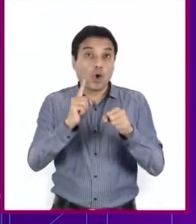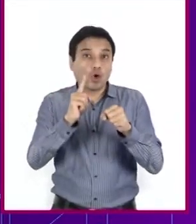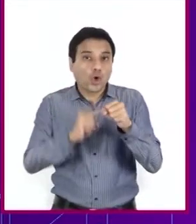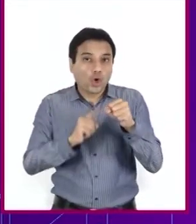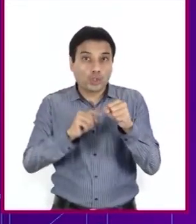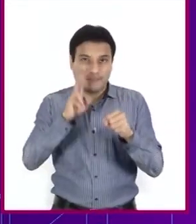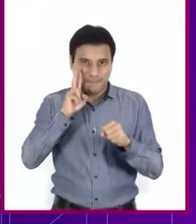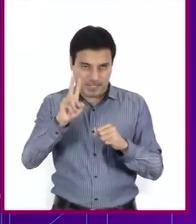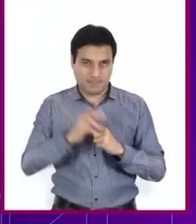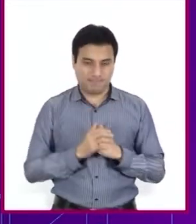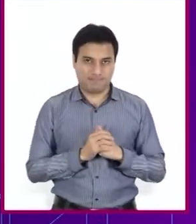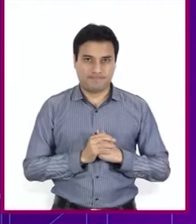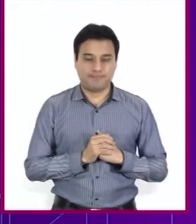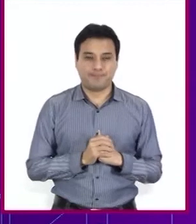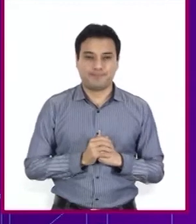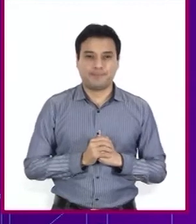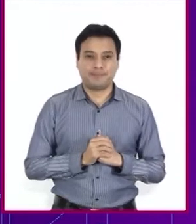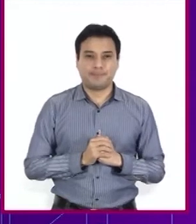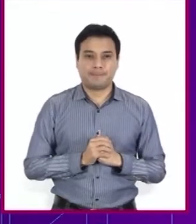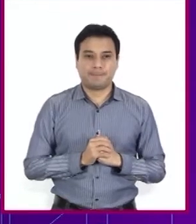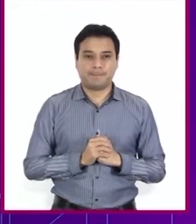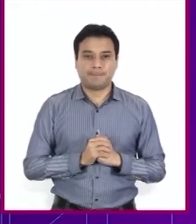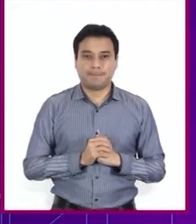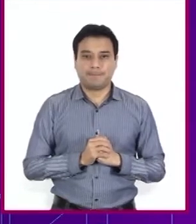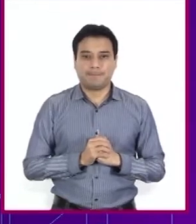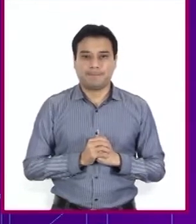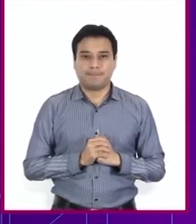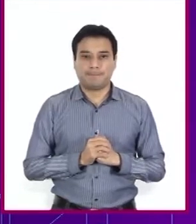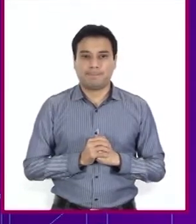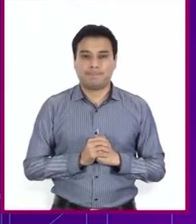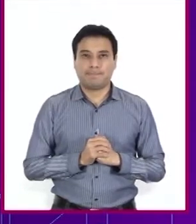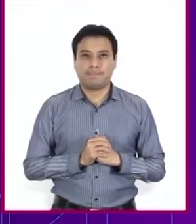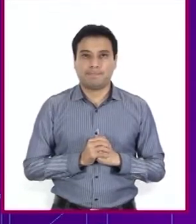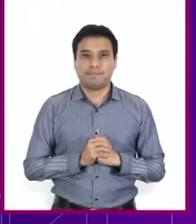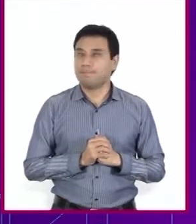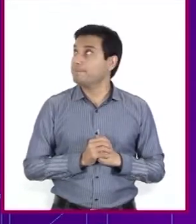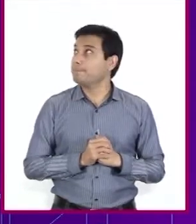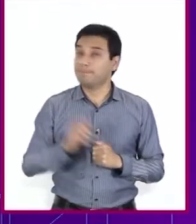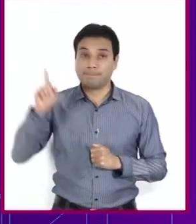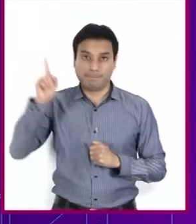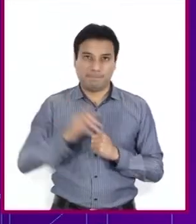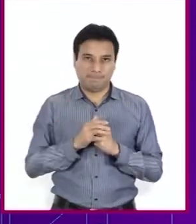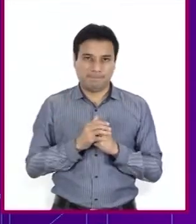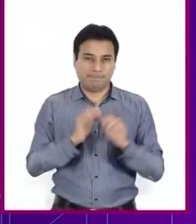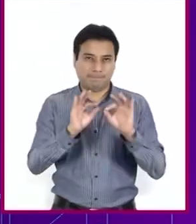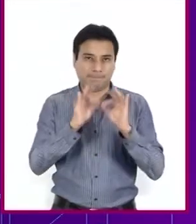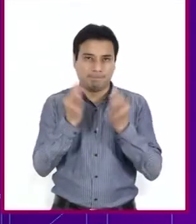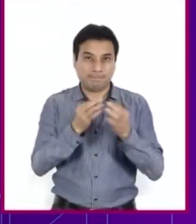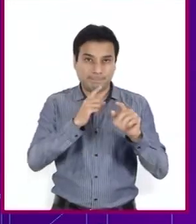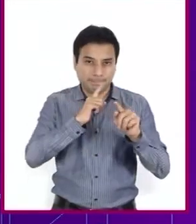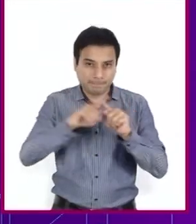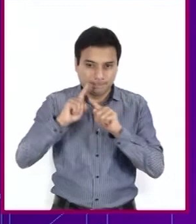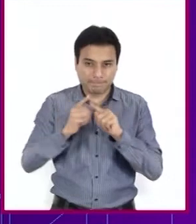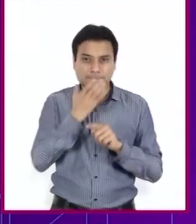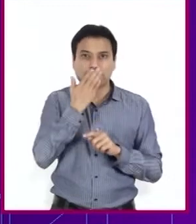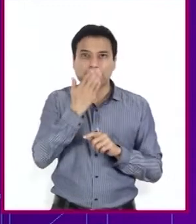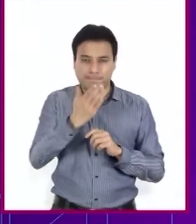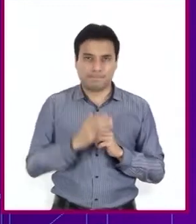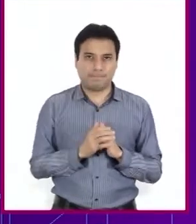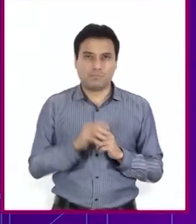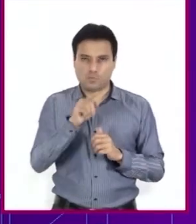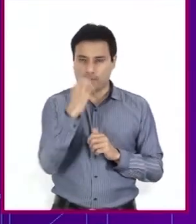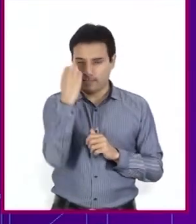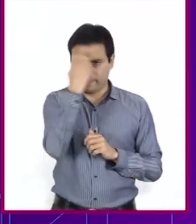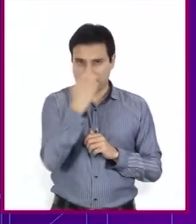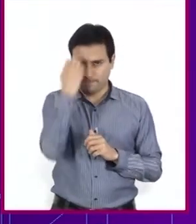colocación de estos. La sucesión de figuras que se muestra en las imágenes es correcta. Analicemos la